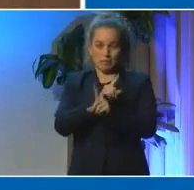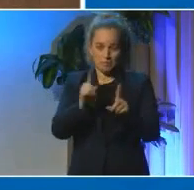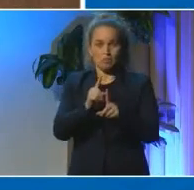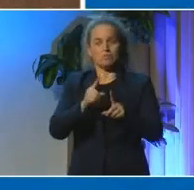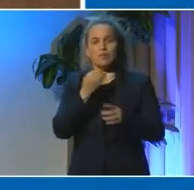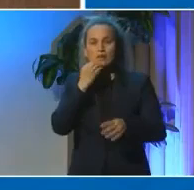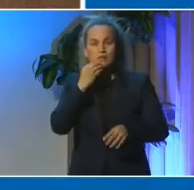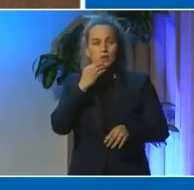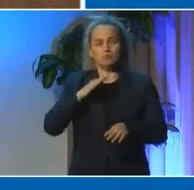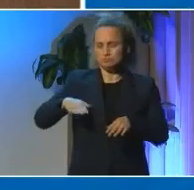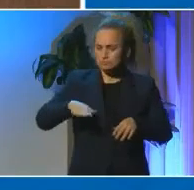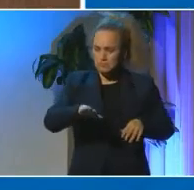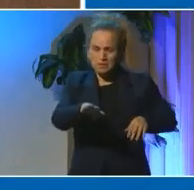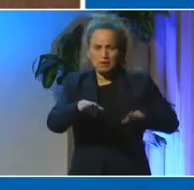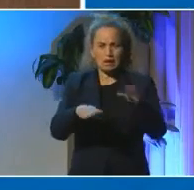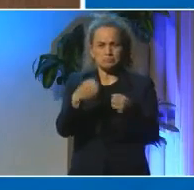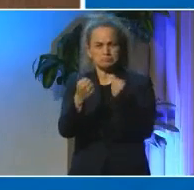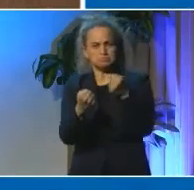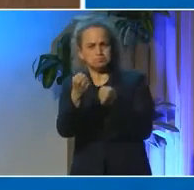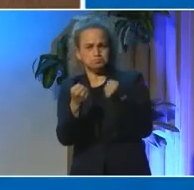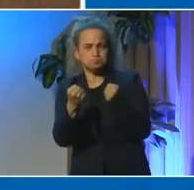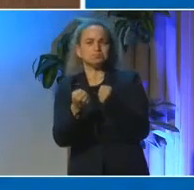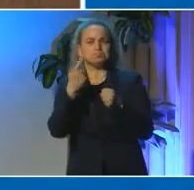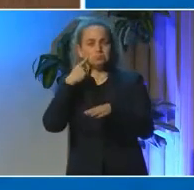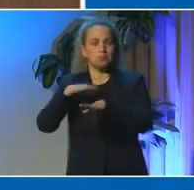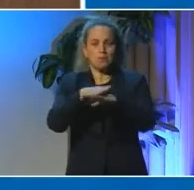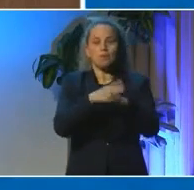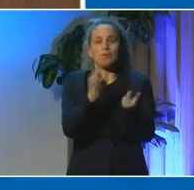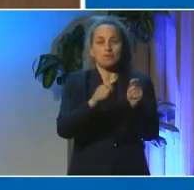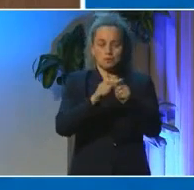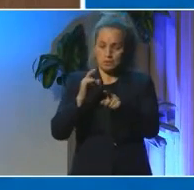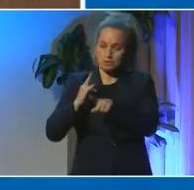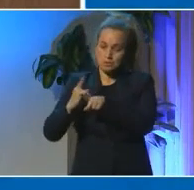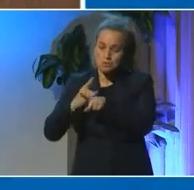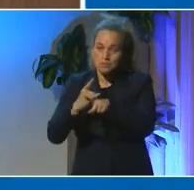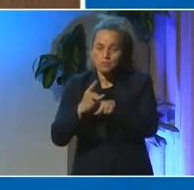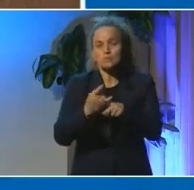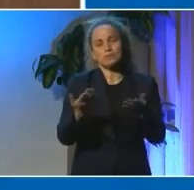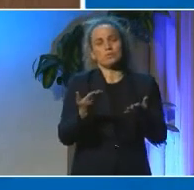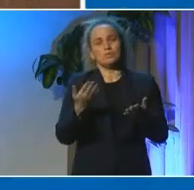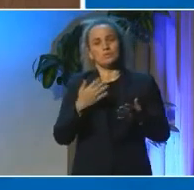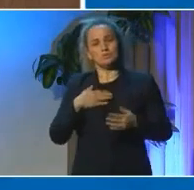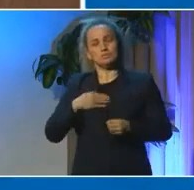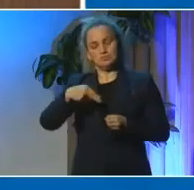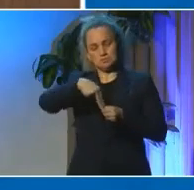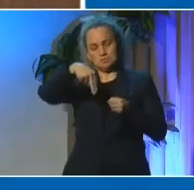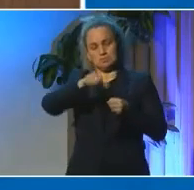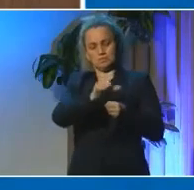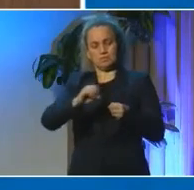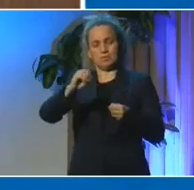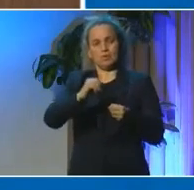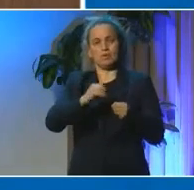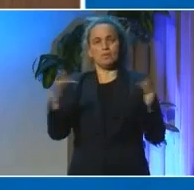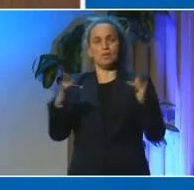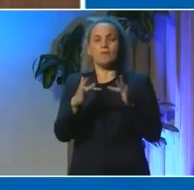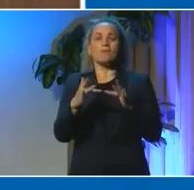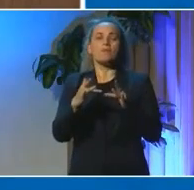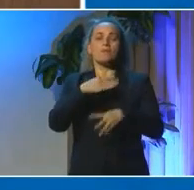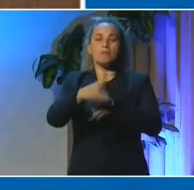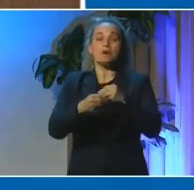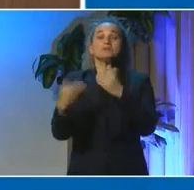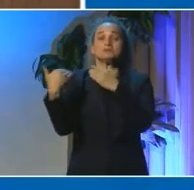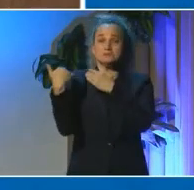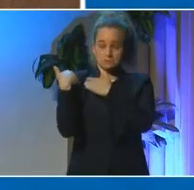carros en en las ciudades y Por ende También estamos apostando a una cultura de ciudadanía mucho más mucho más coherente y sobre todo